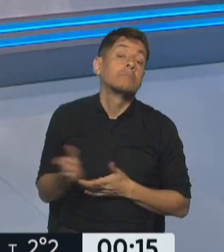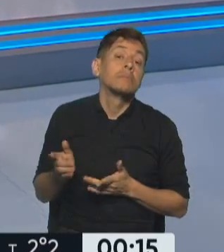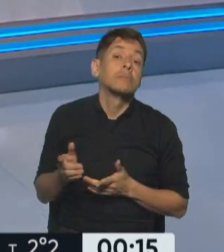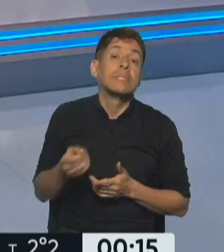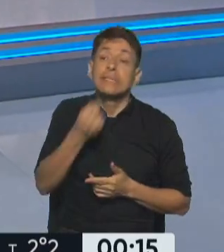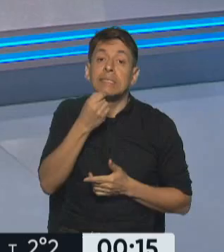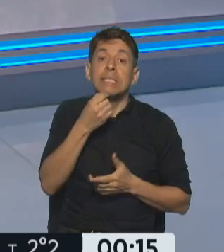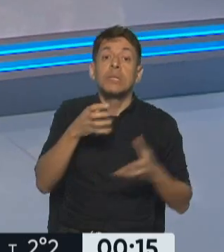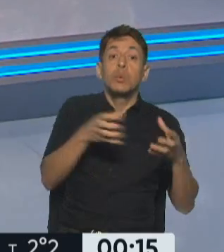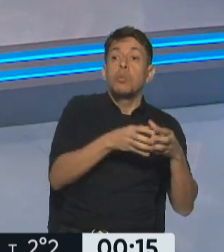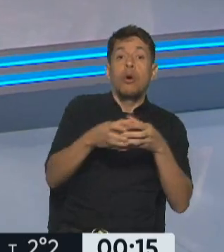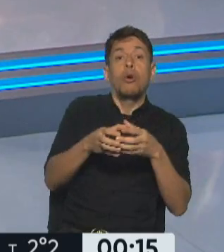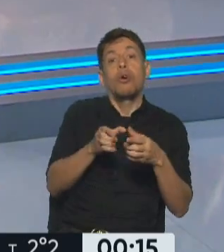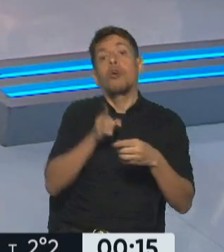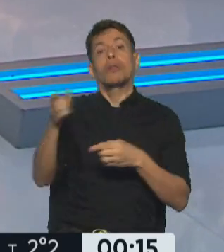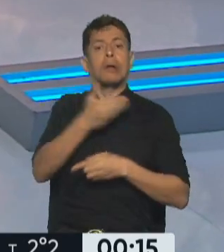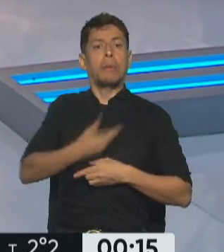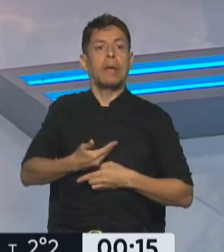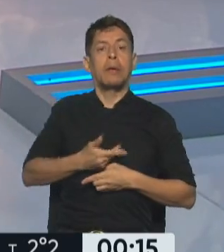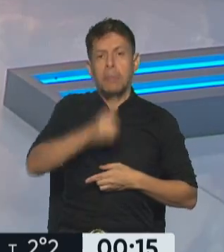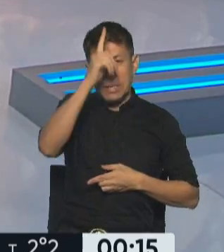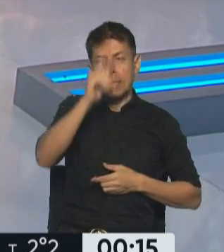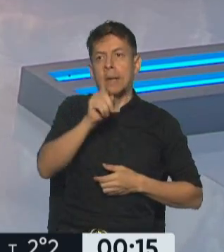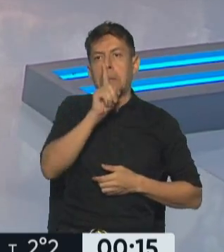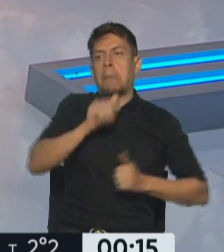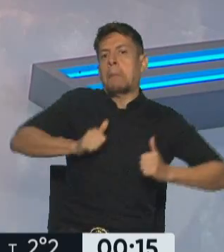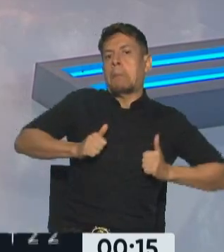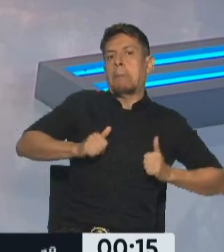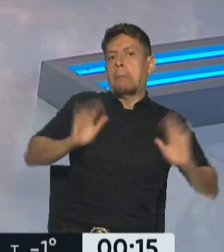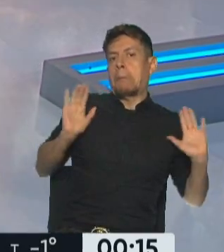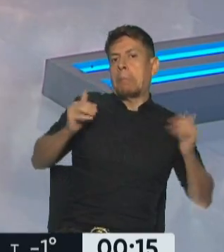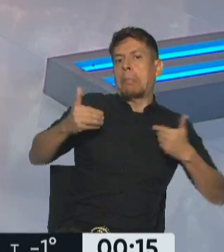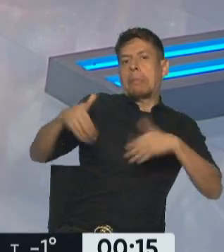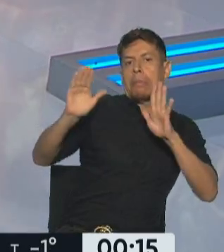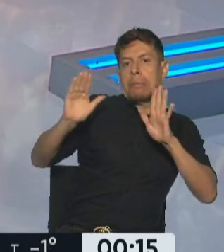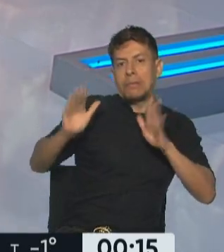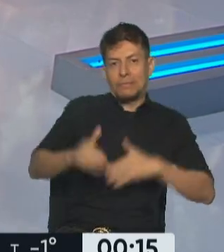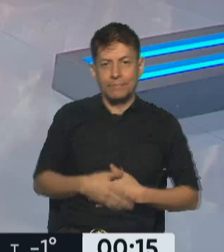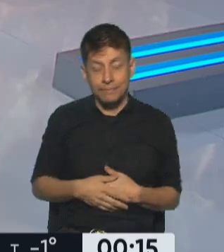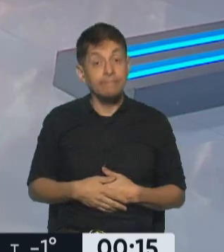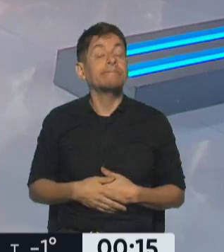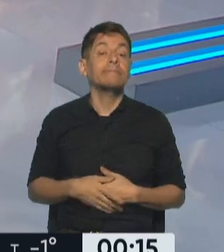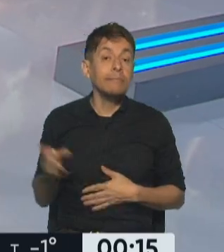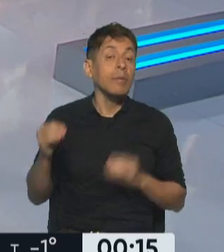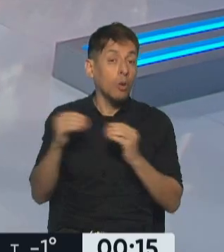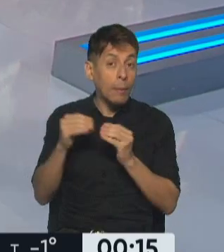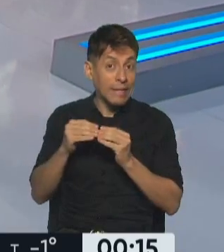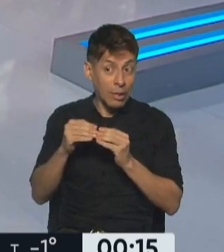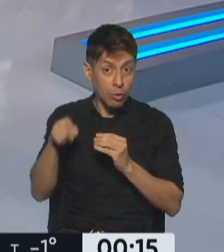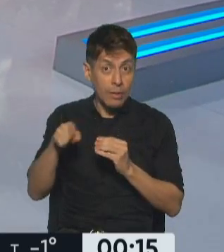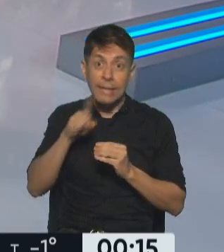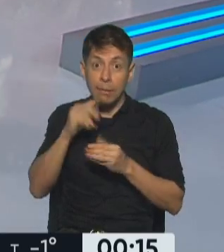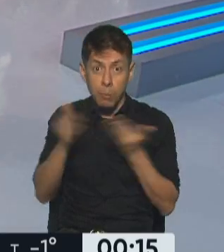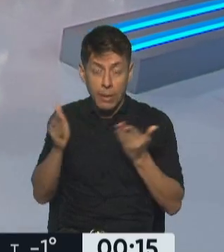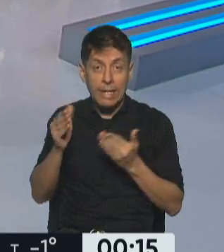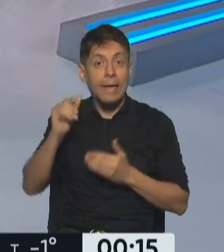acción de la policía. Les comentaba que Gabriel Gamarra, nuestro compañero, estuvo haciendo una crónica desde el lugar,